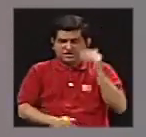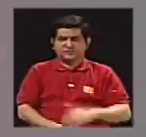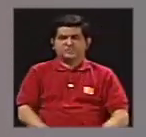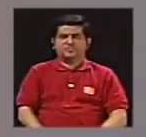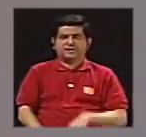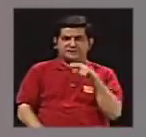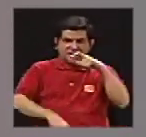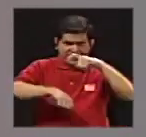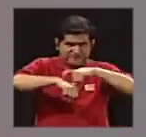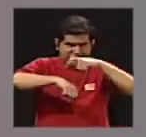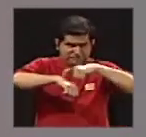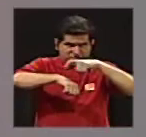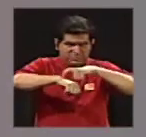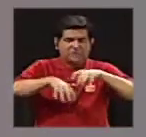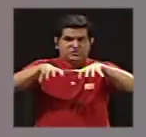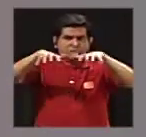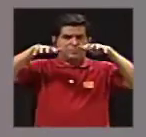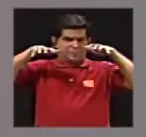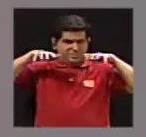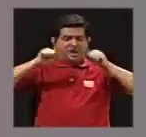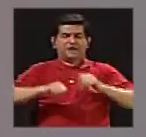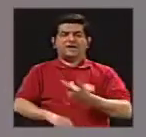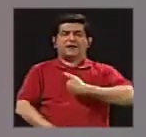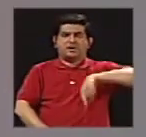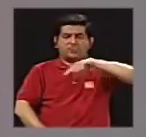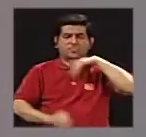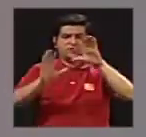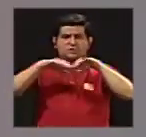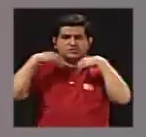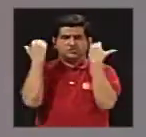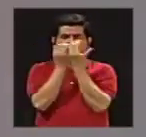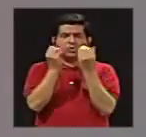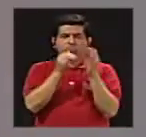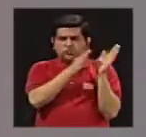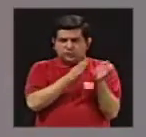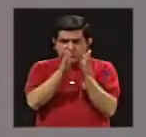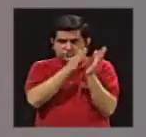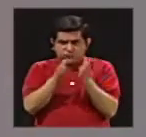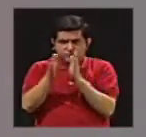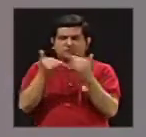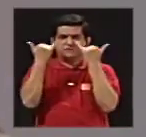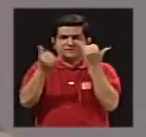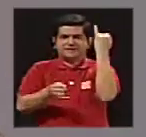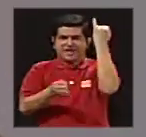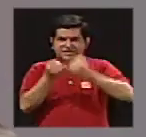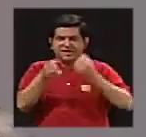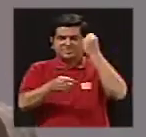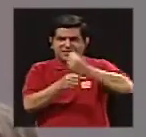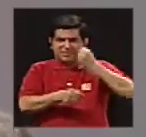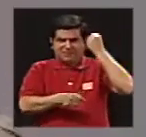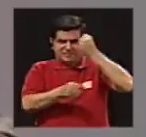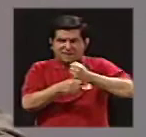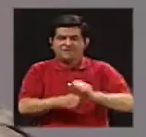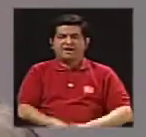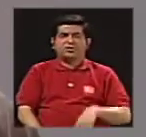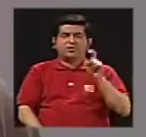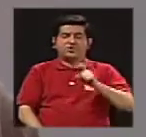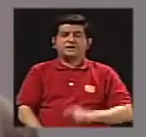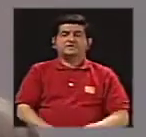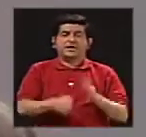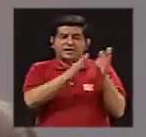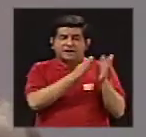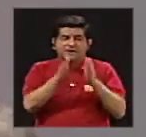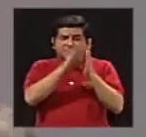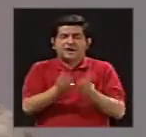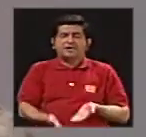aprobadas en el plenario eh nosotros como comisión organizadora una vez que terminemos nuestro trabajo ahí tenemos que organizarla y